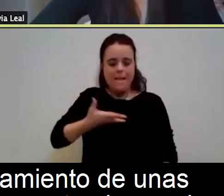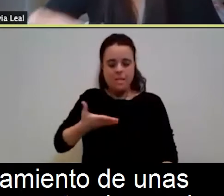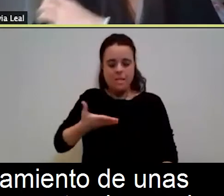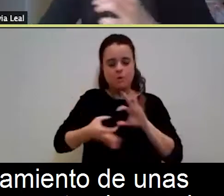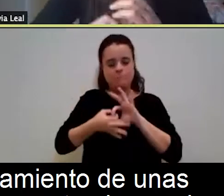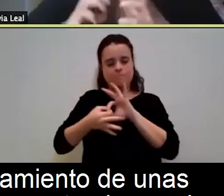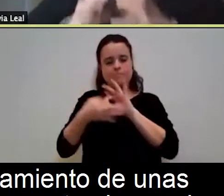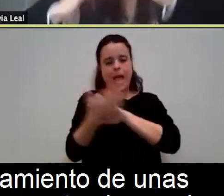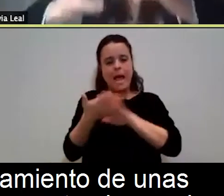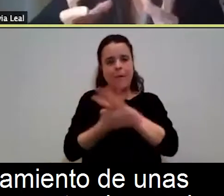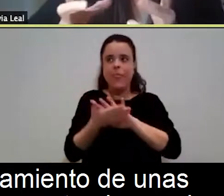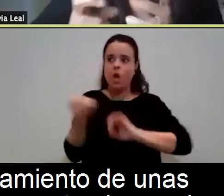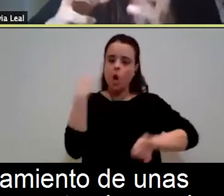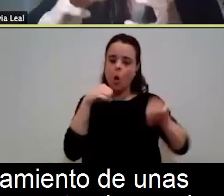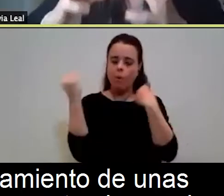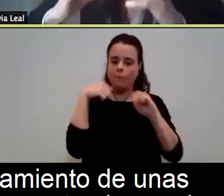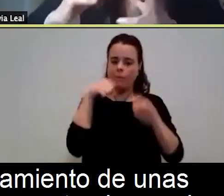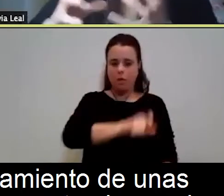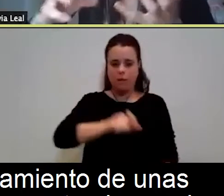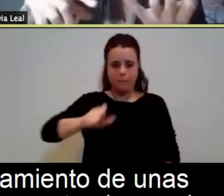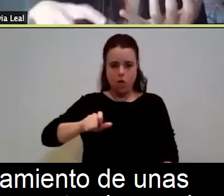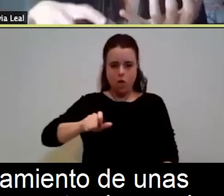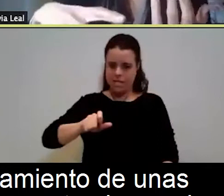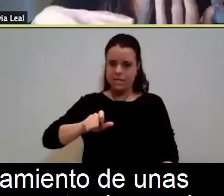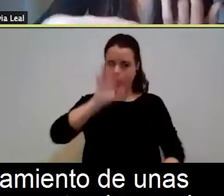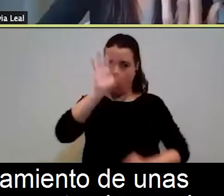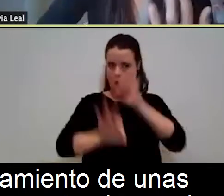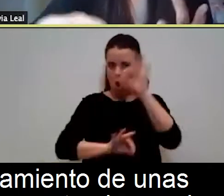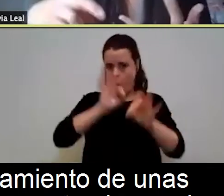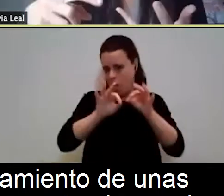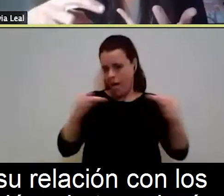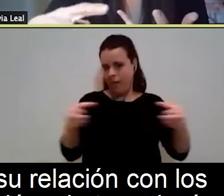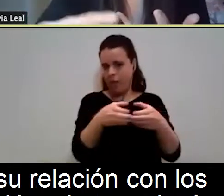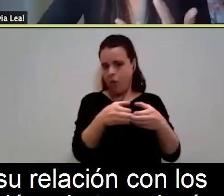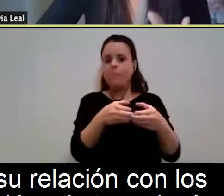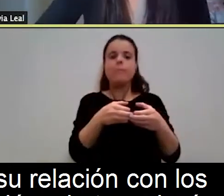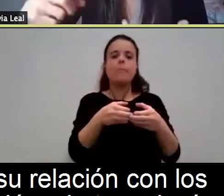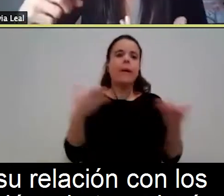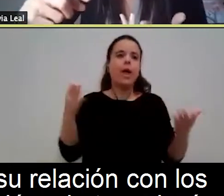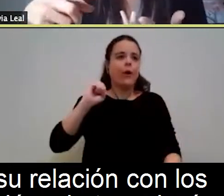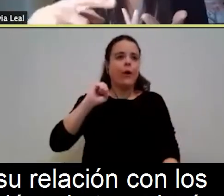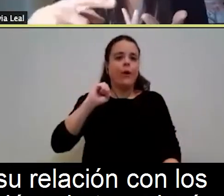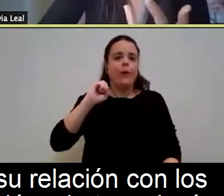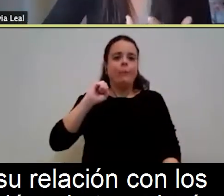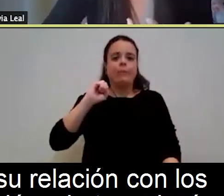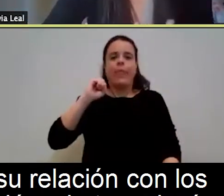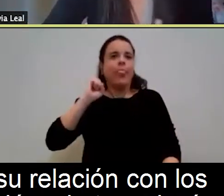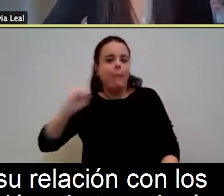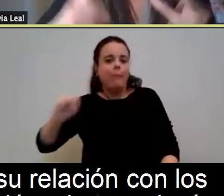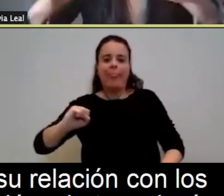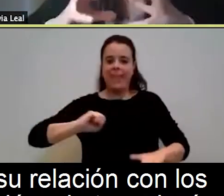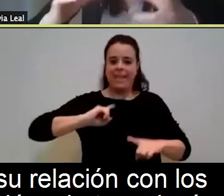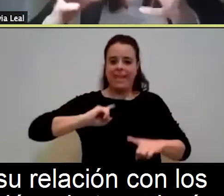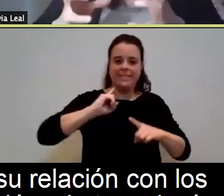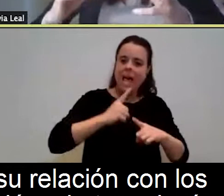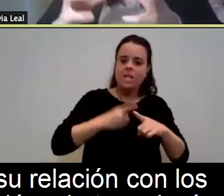unas personas en la organización, ¿no? Pero teniendo en cuenta el sexo, la edad, la